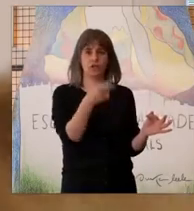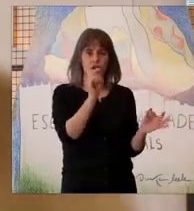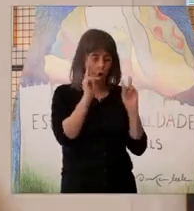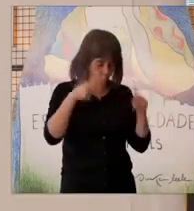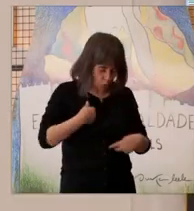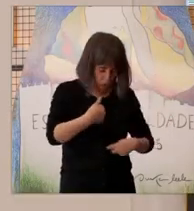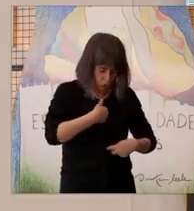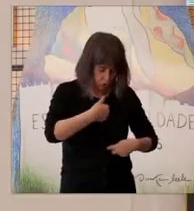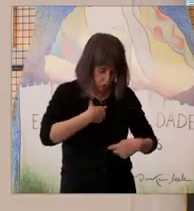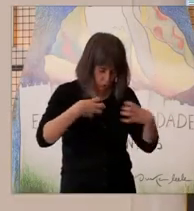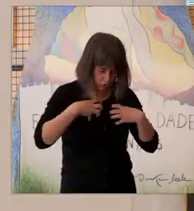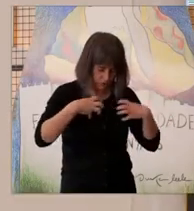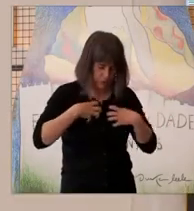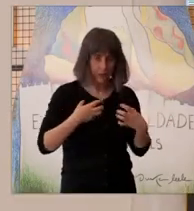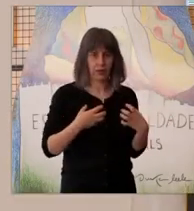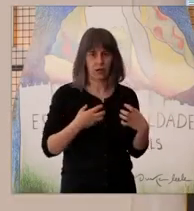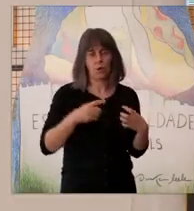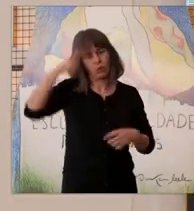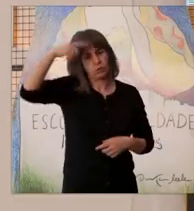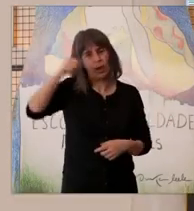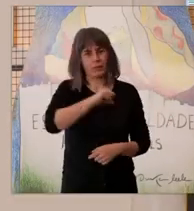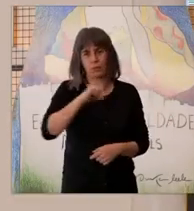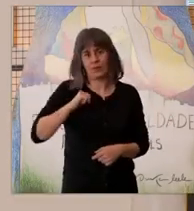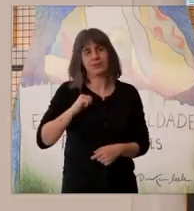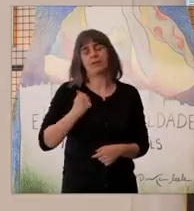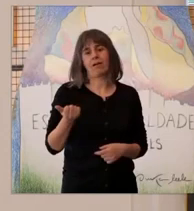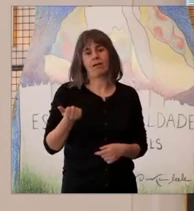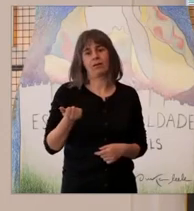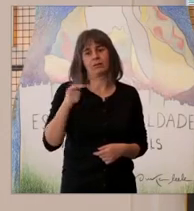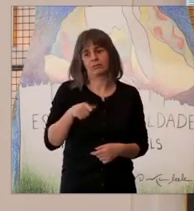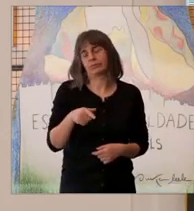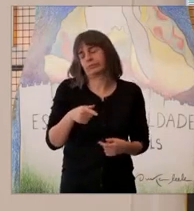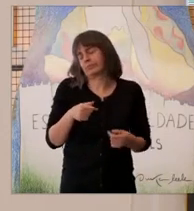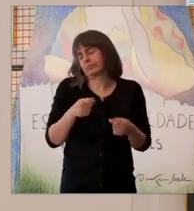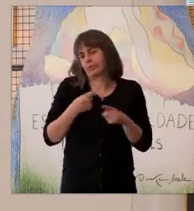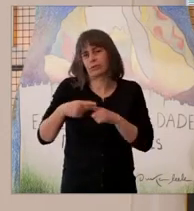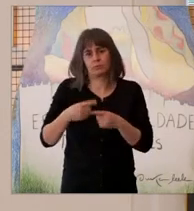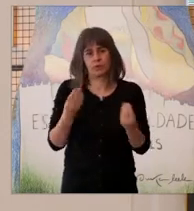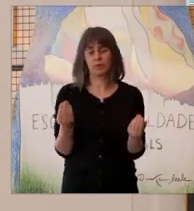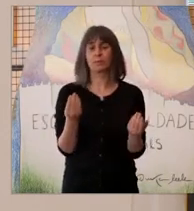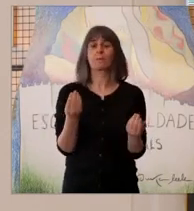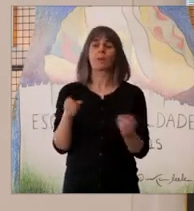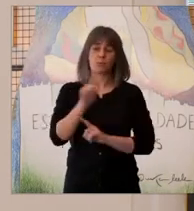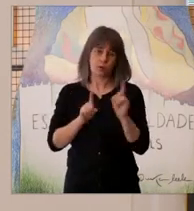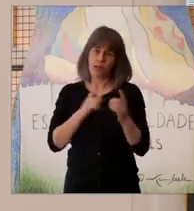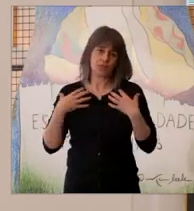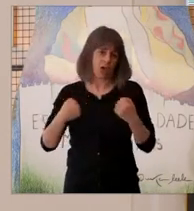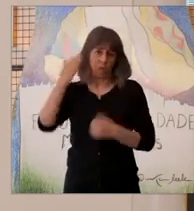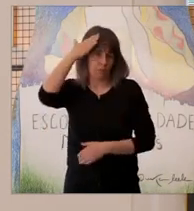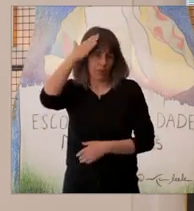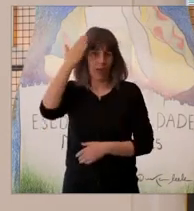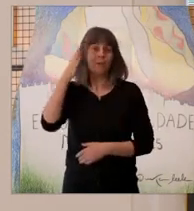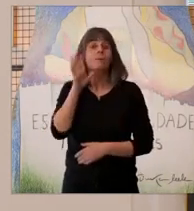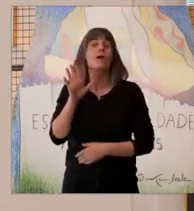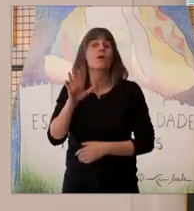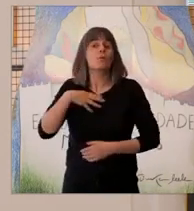negocio la cultura individualista Son un montón de factores y convertir a un bebé pueda hacerlo porque tiene dinero